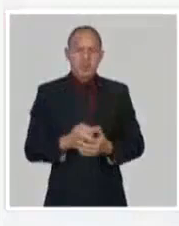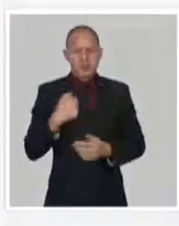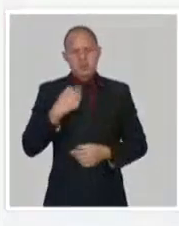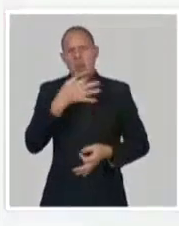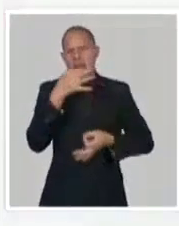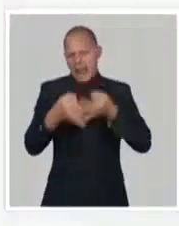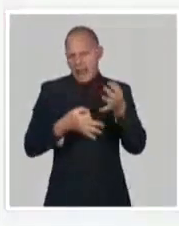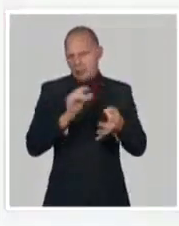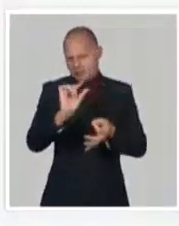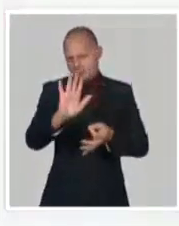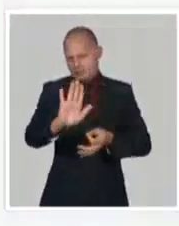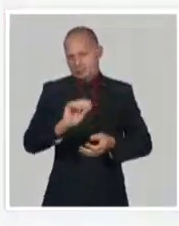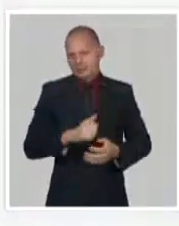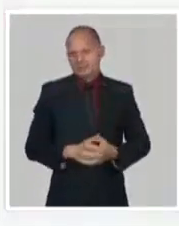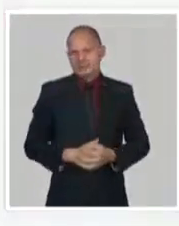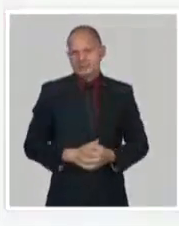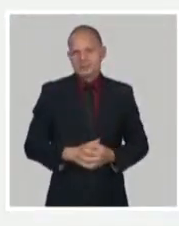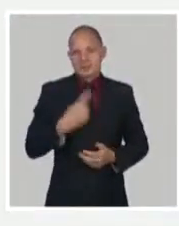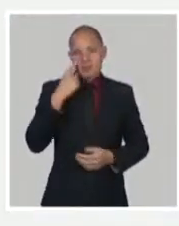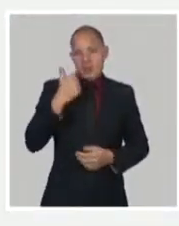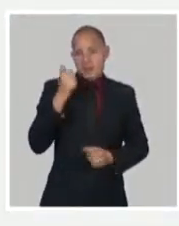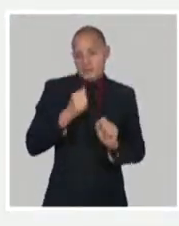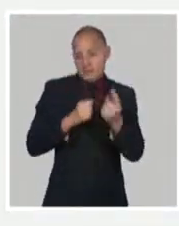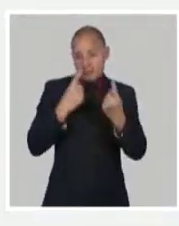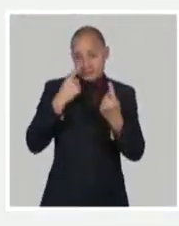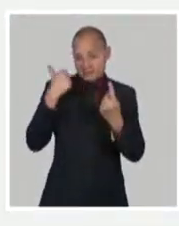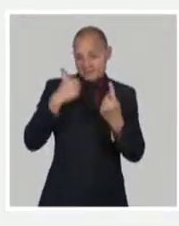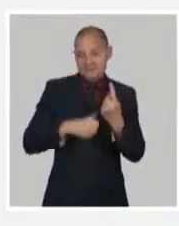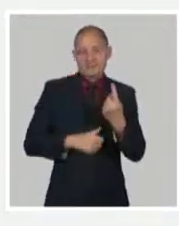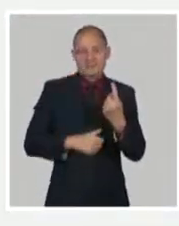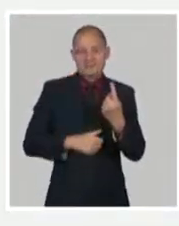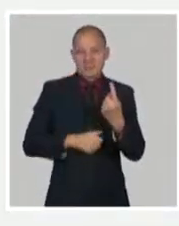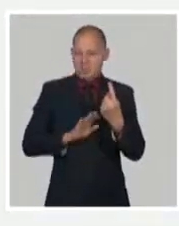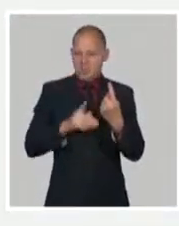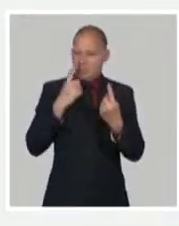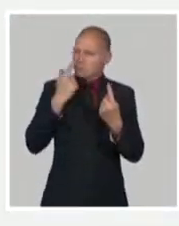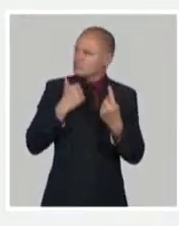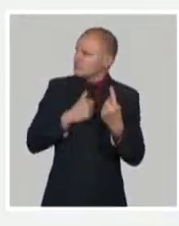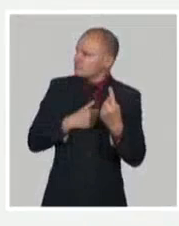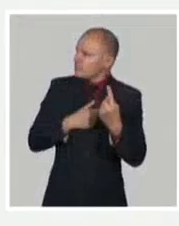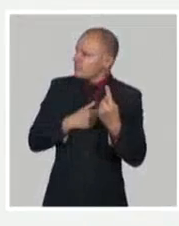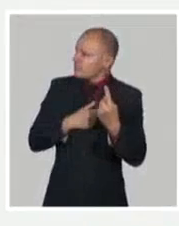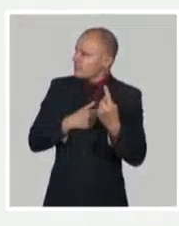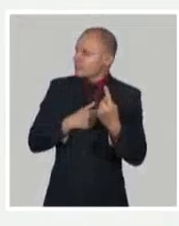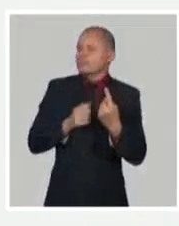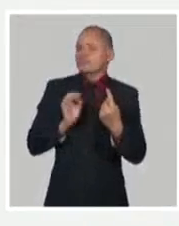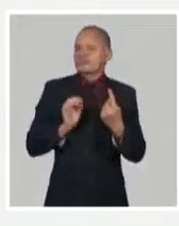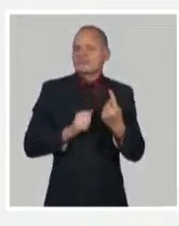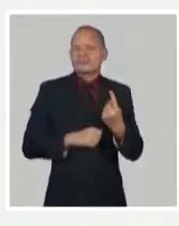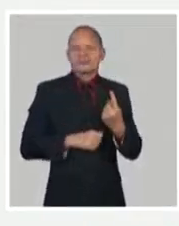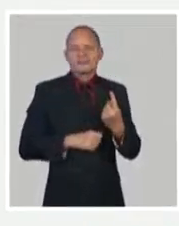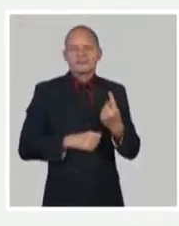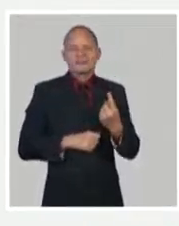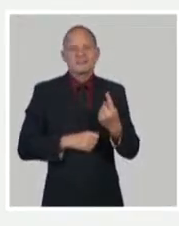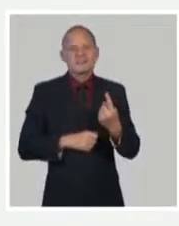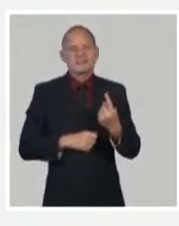pueden presentar la primera pantalla. Sí. A mí siempre me gusta